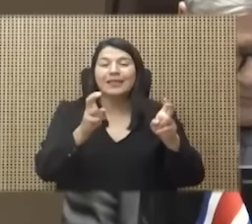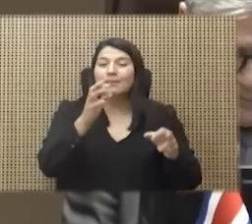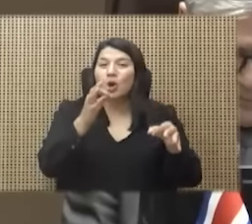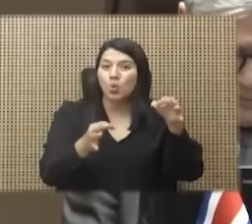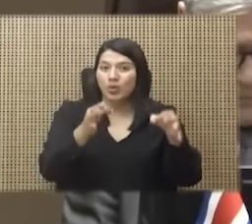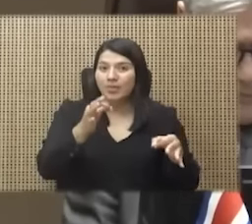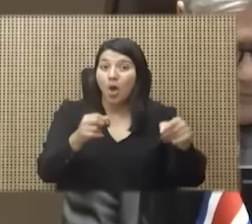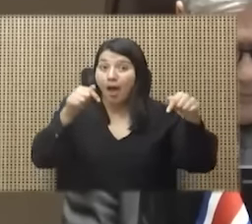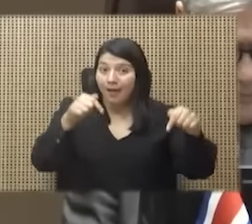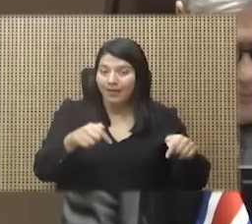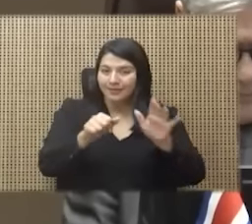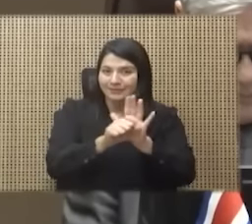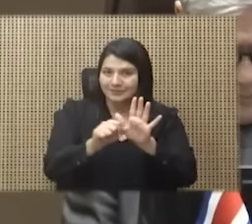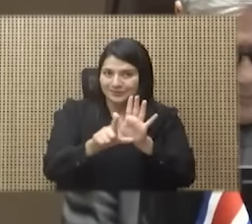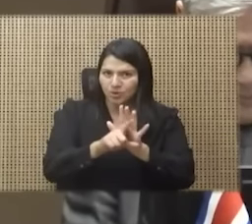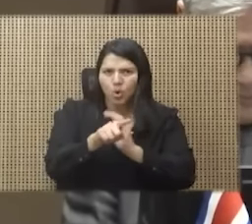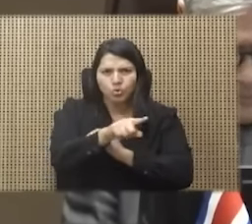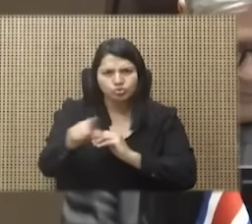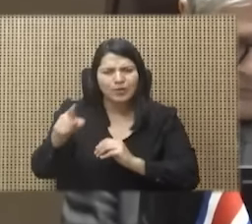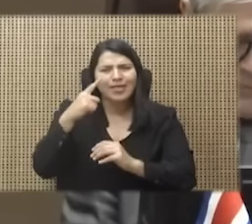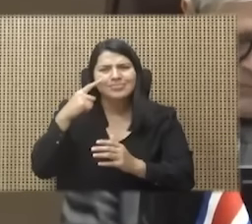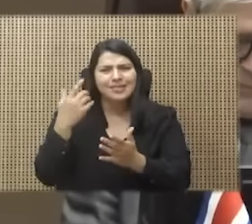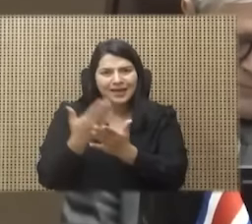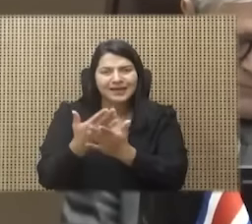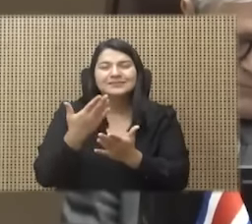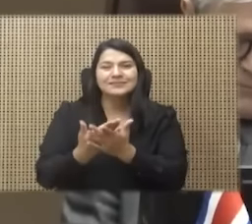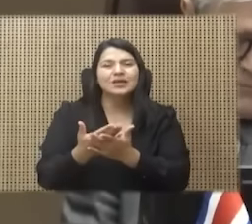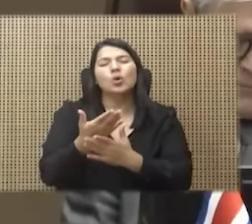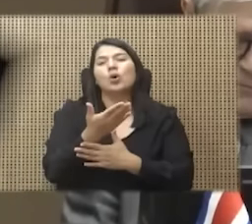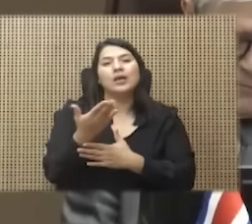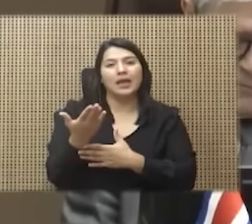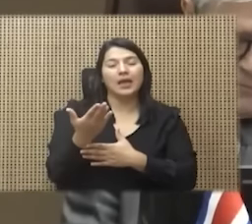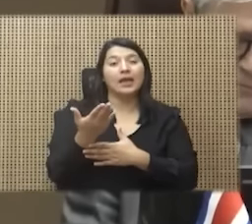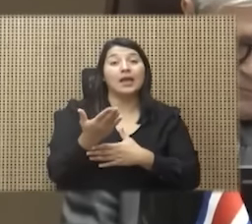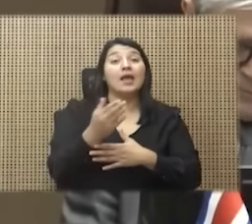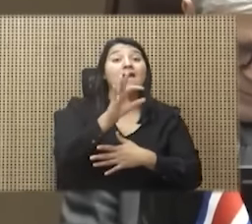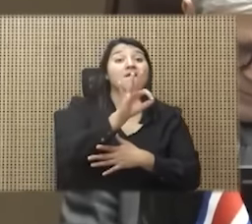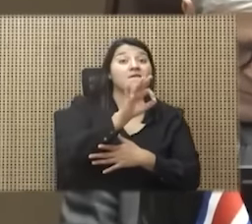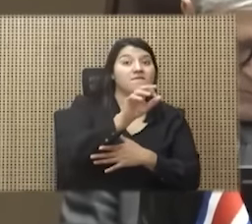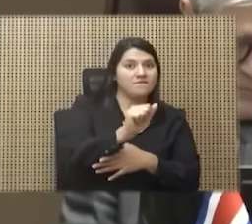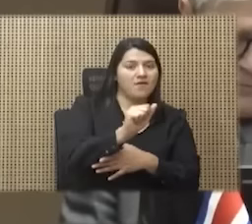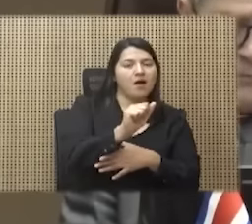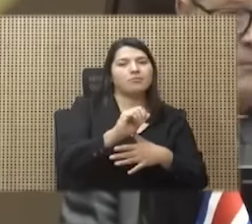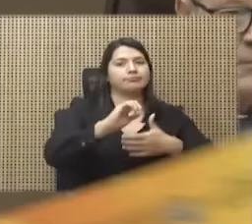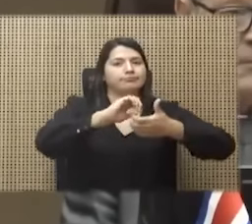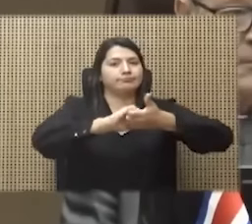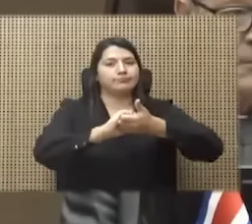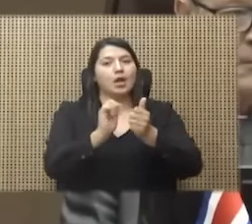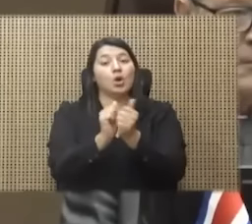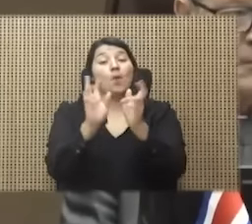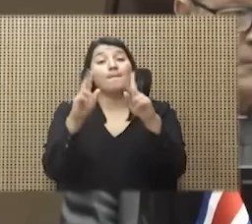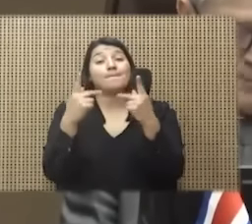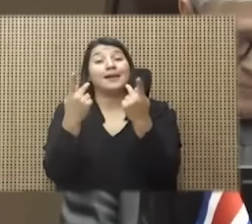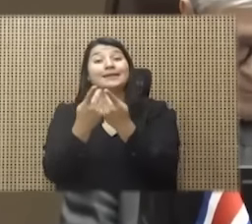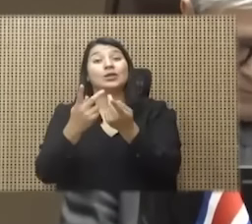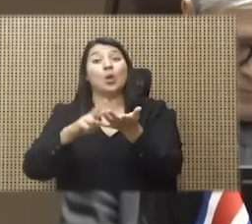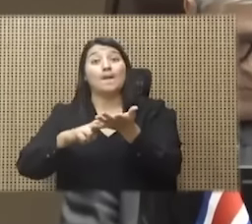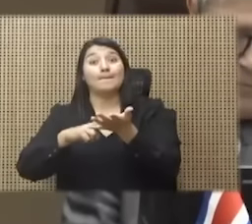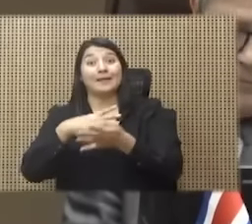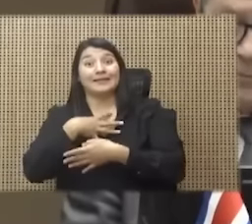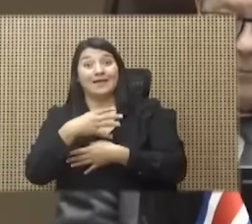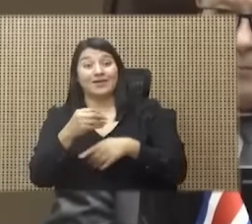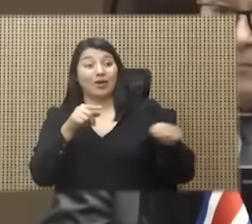testigo de primera mano cómo el matrimonio evidente entre el Frente Amplio y el Partido Liberación Nacional